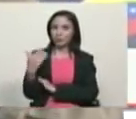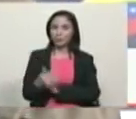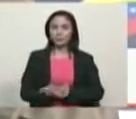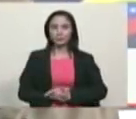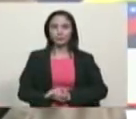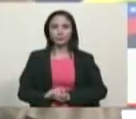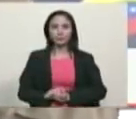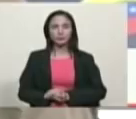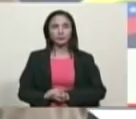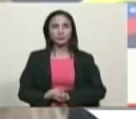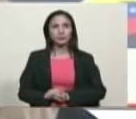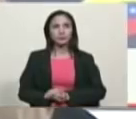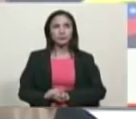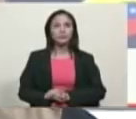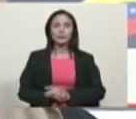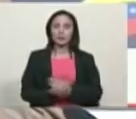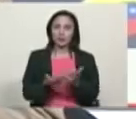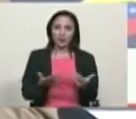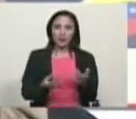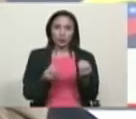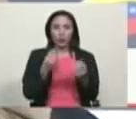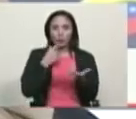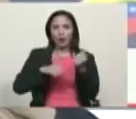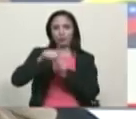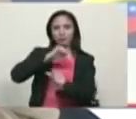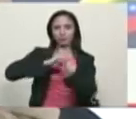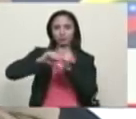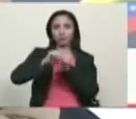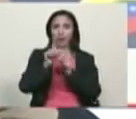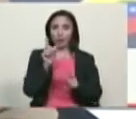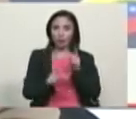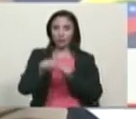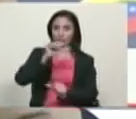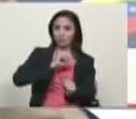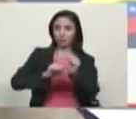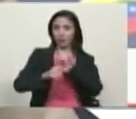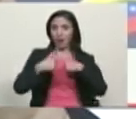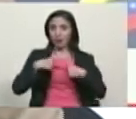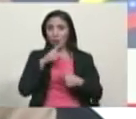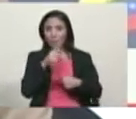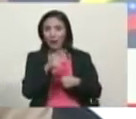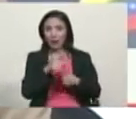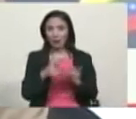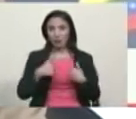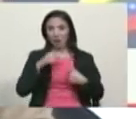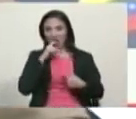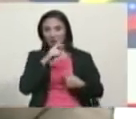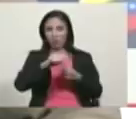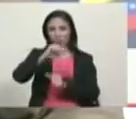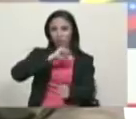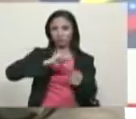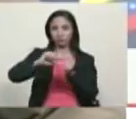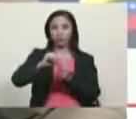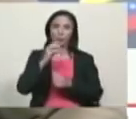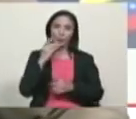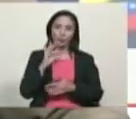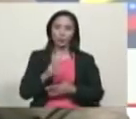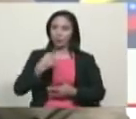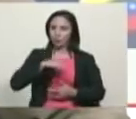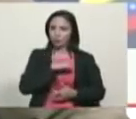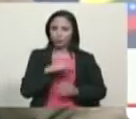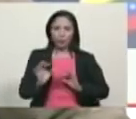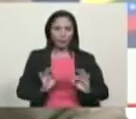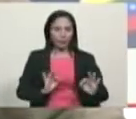saturación muchas veces se les revierte. Y en esa batalla nosotros debemos estar